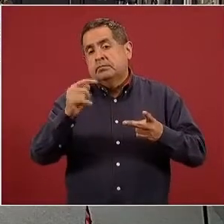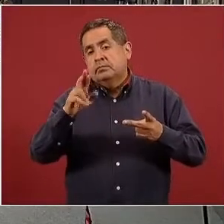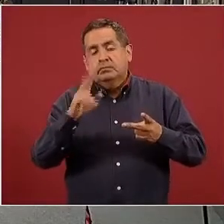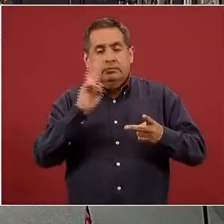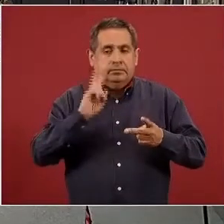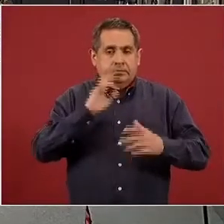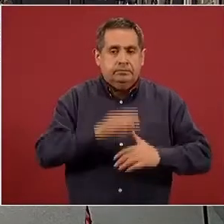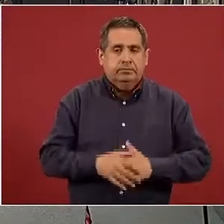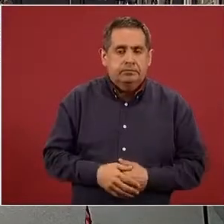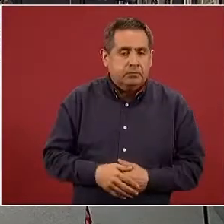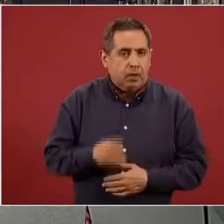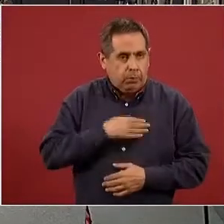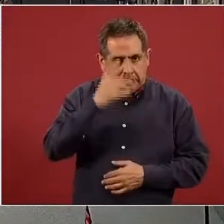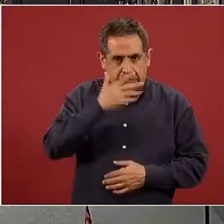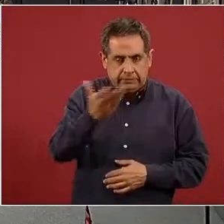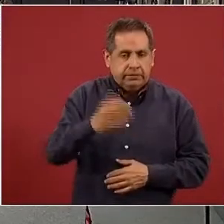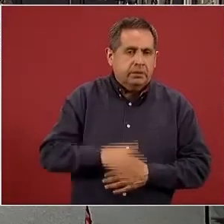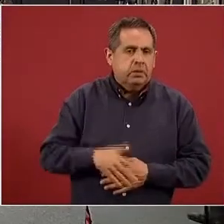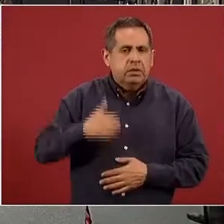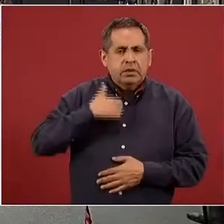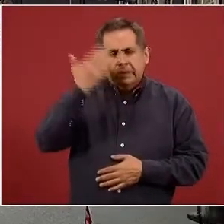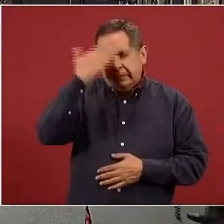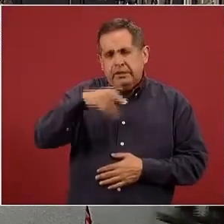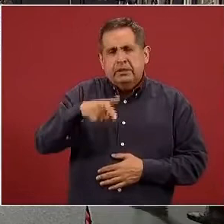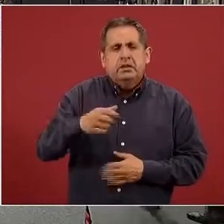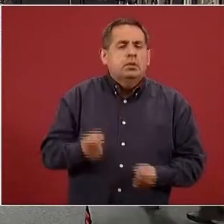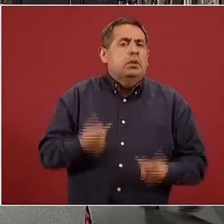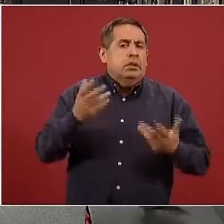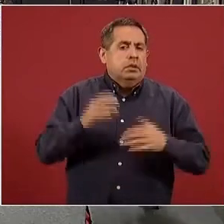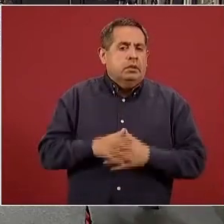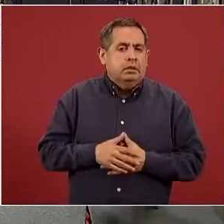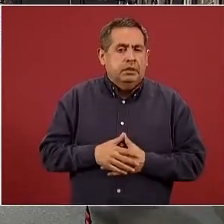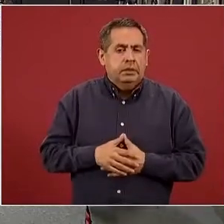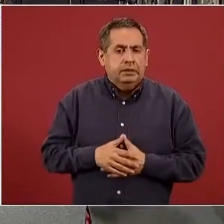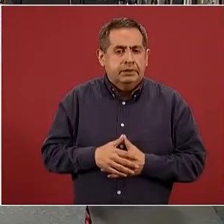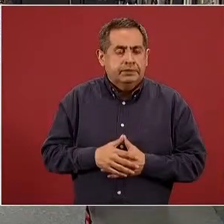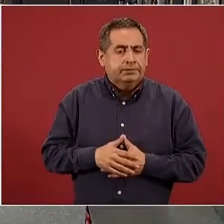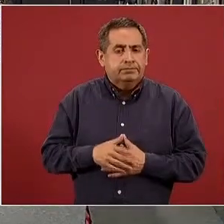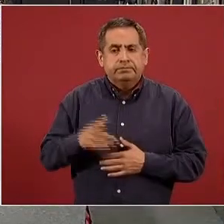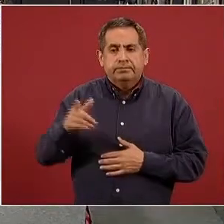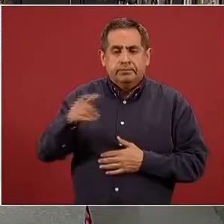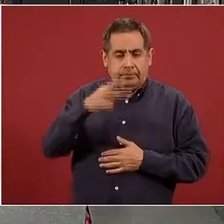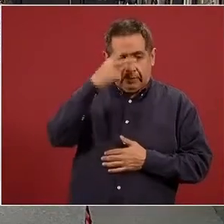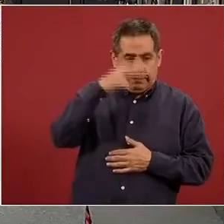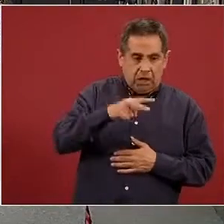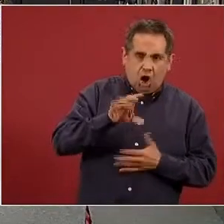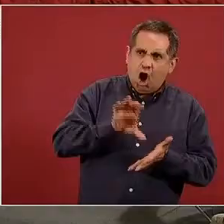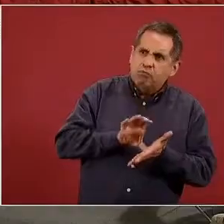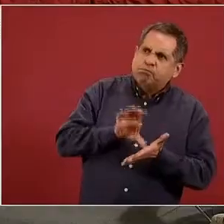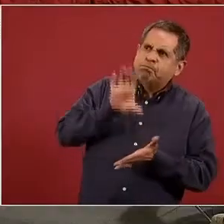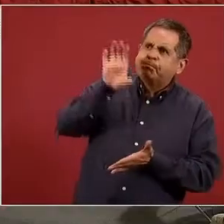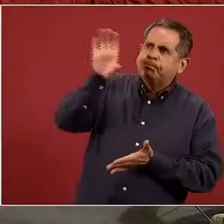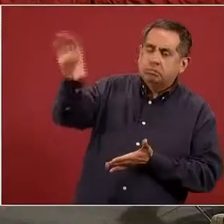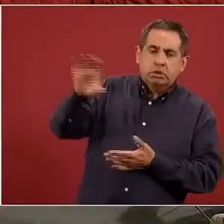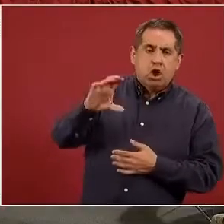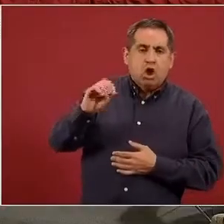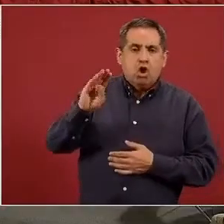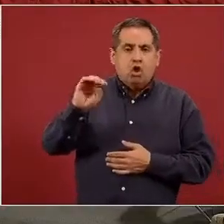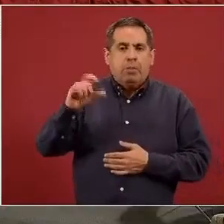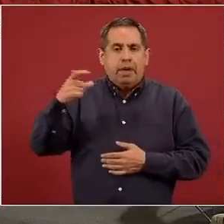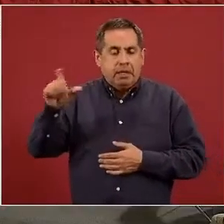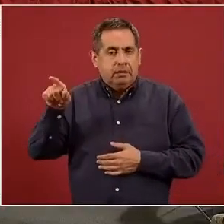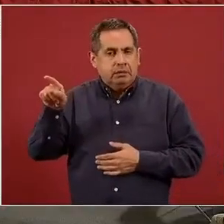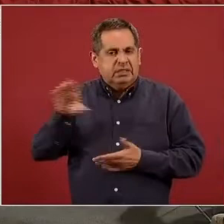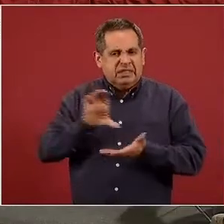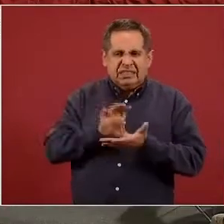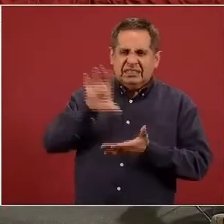Gracias, buenas noches, doctor. Quería saber a cuánto asciende el anticipo que va a dar México a la iniciativa COVAX. Entiendo